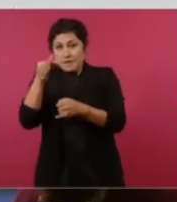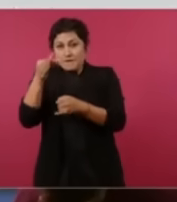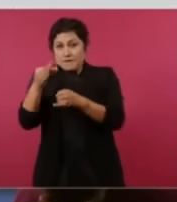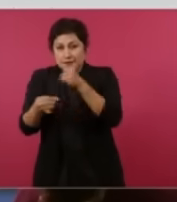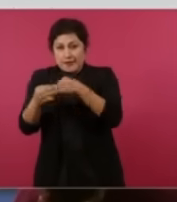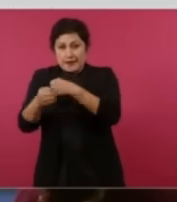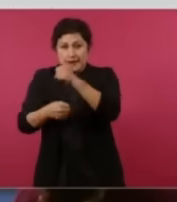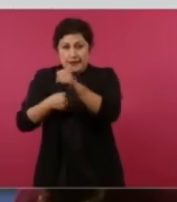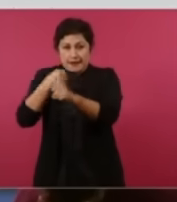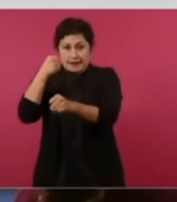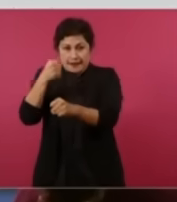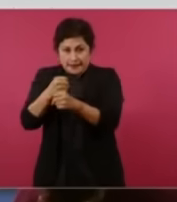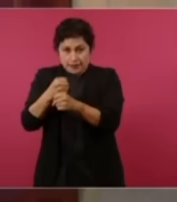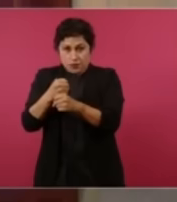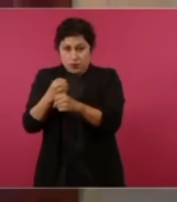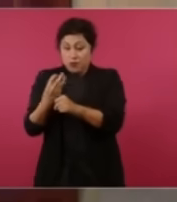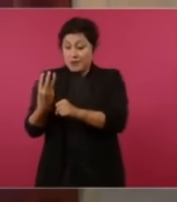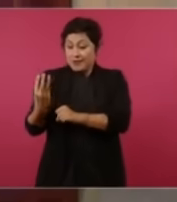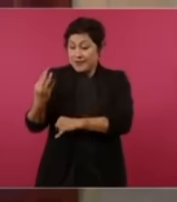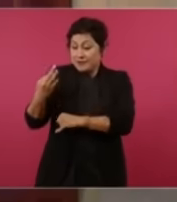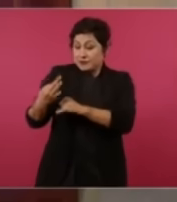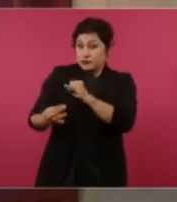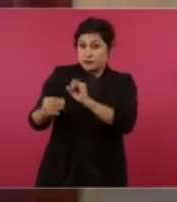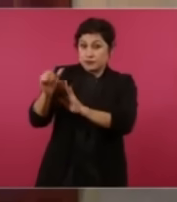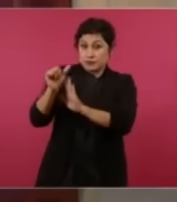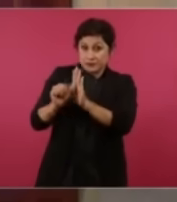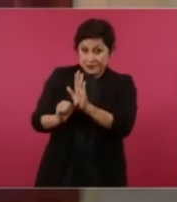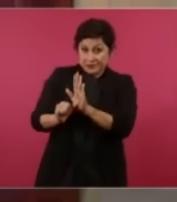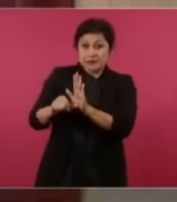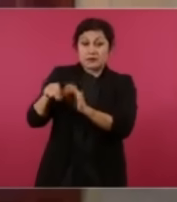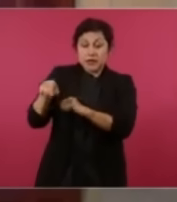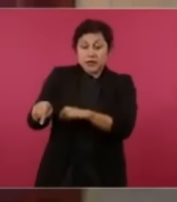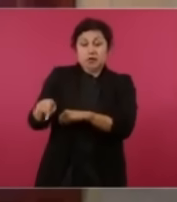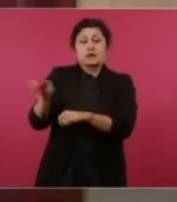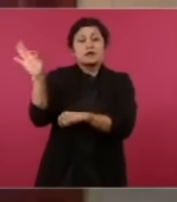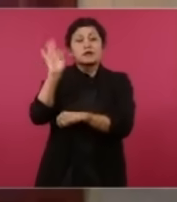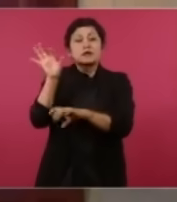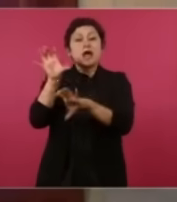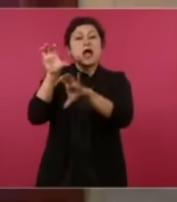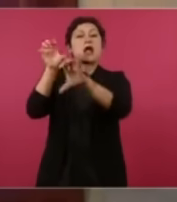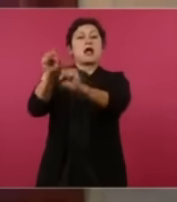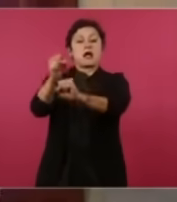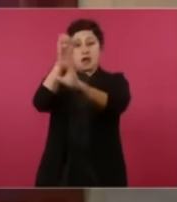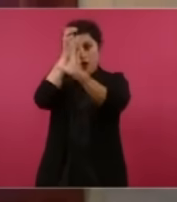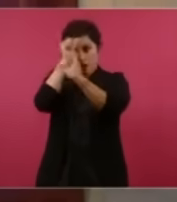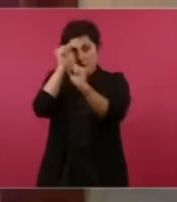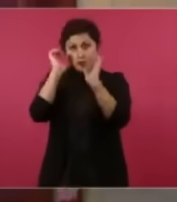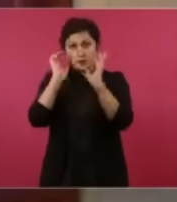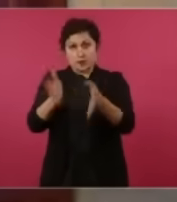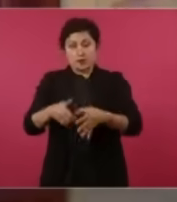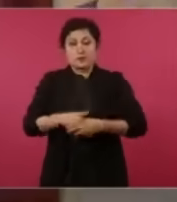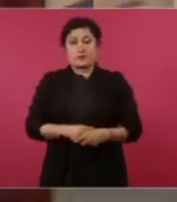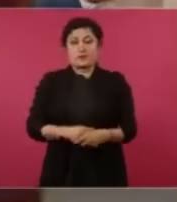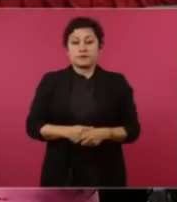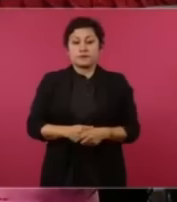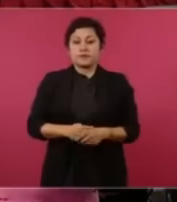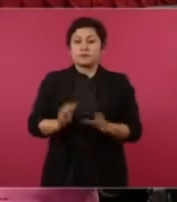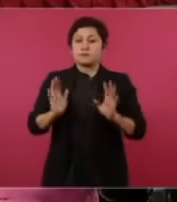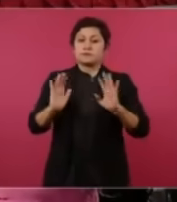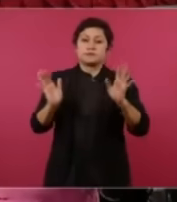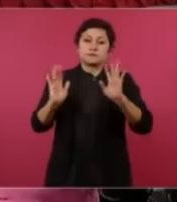último trimestre, que se pudieran poner de acuerdo. Ya, hasta ahí déjalo